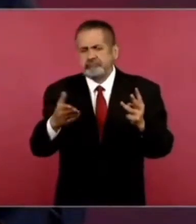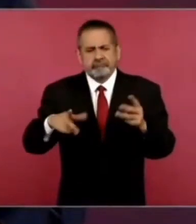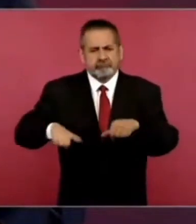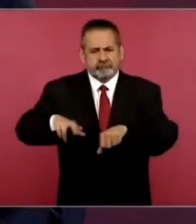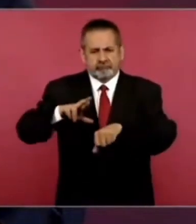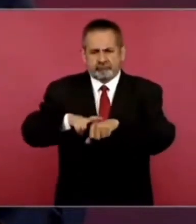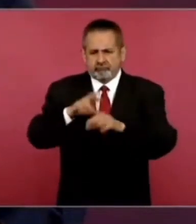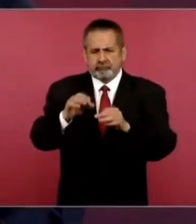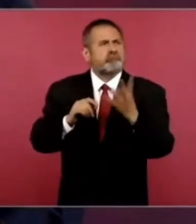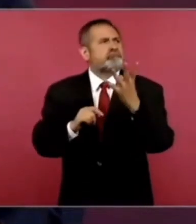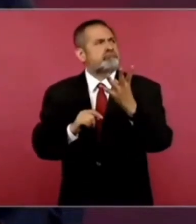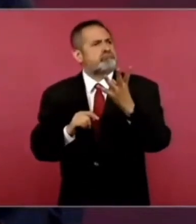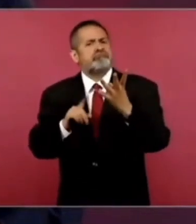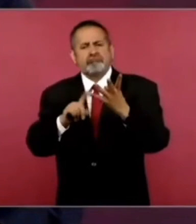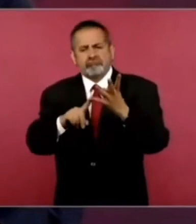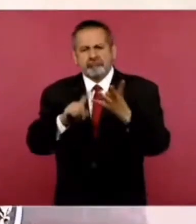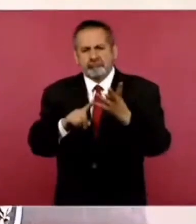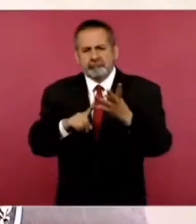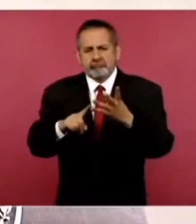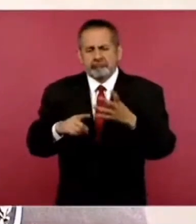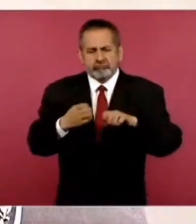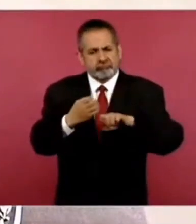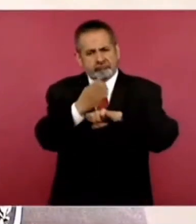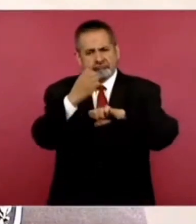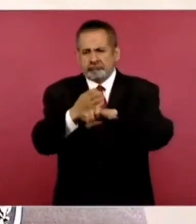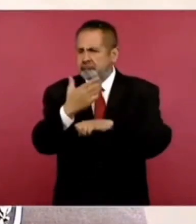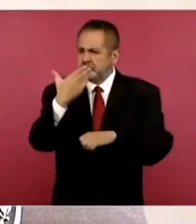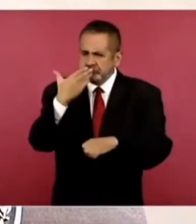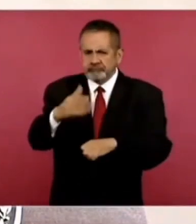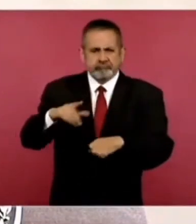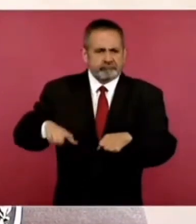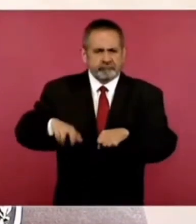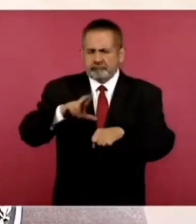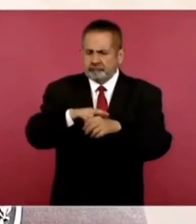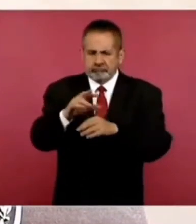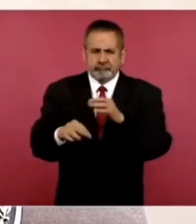de los 4 estados. Perfecto. Cambiando